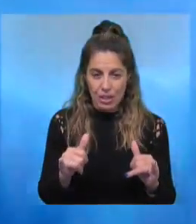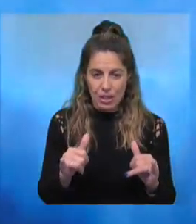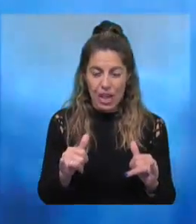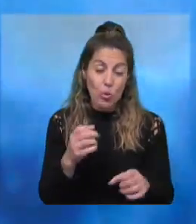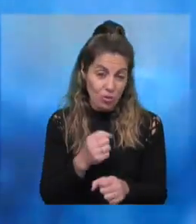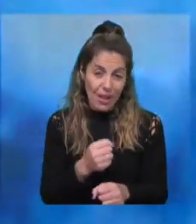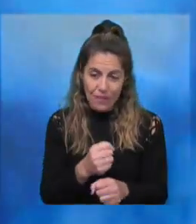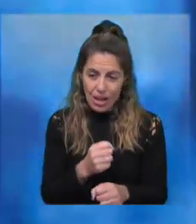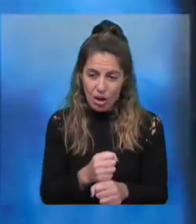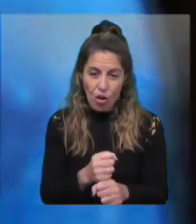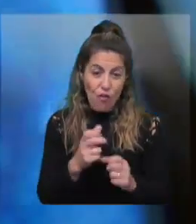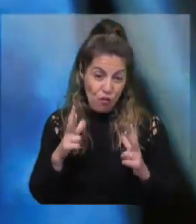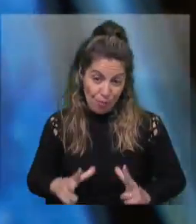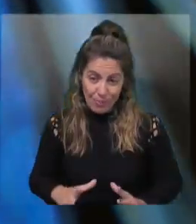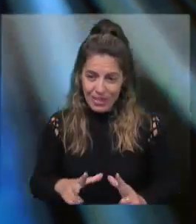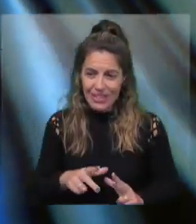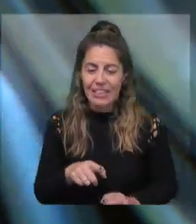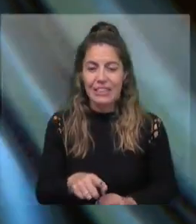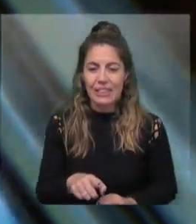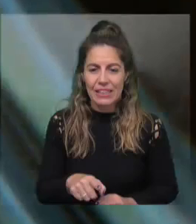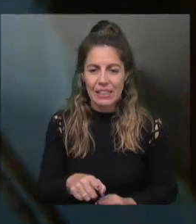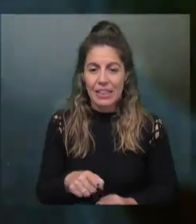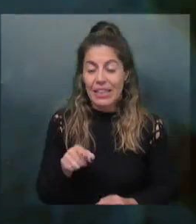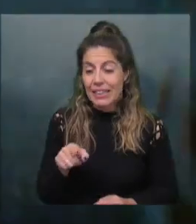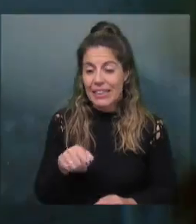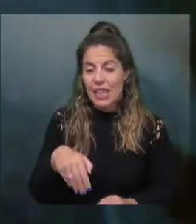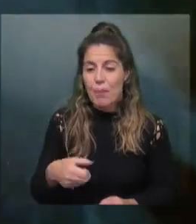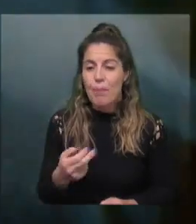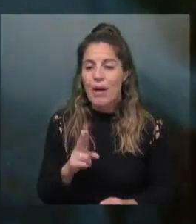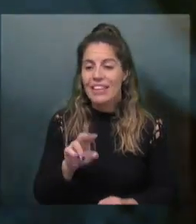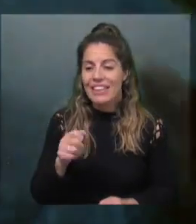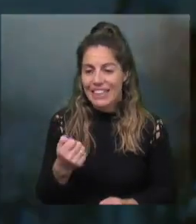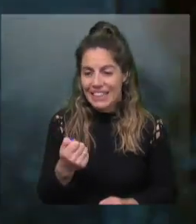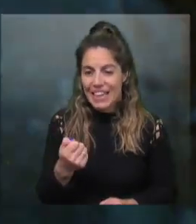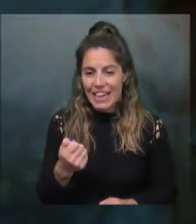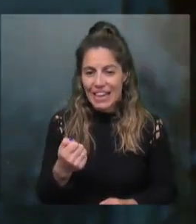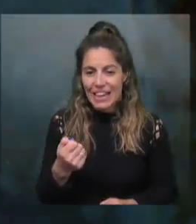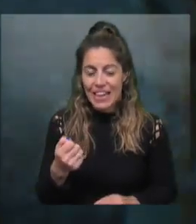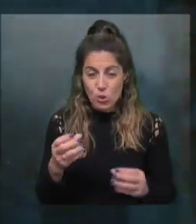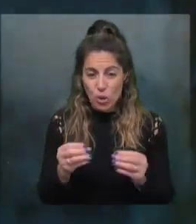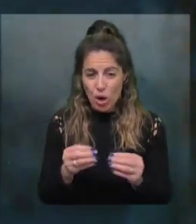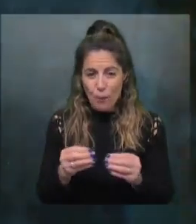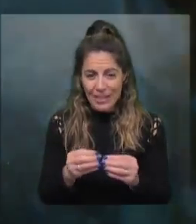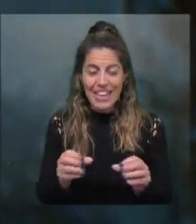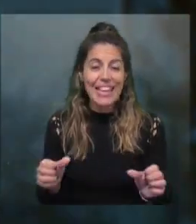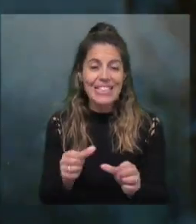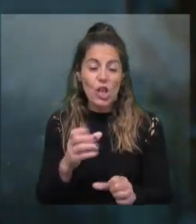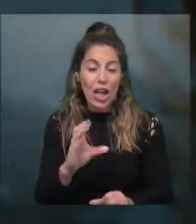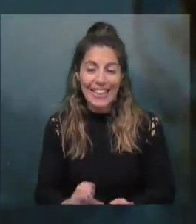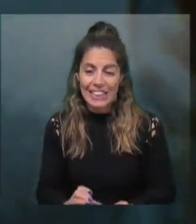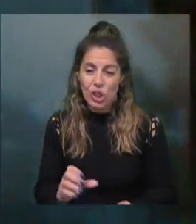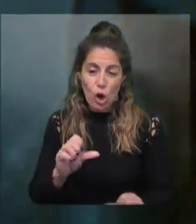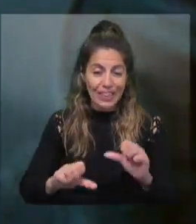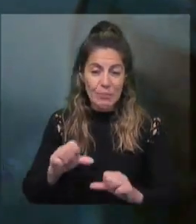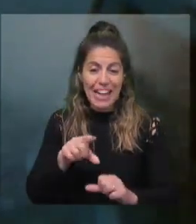en un trabajo formalmente. Y Martina está continuando con la caracterización química de ese